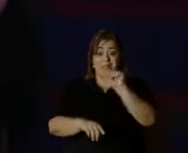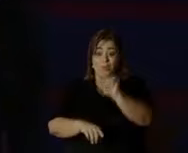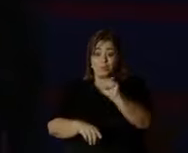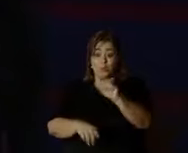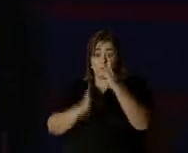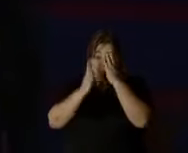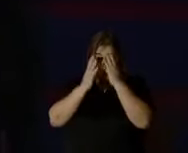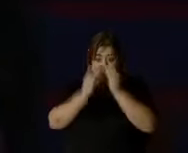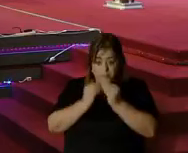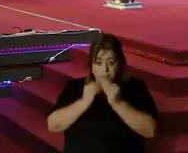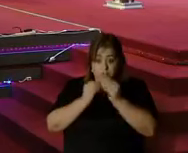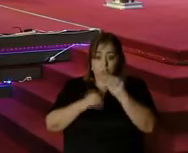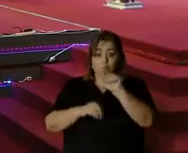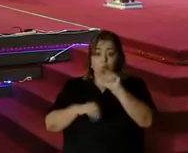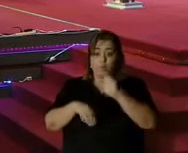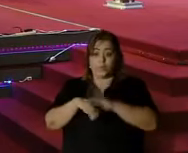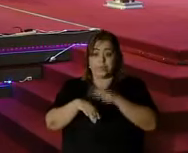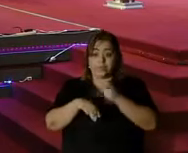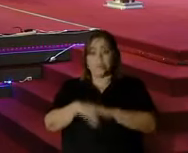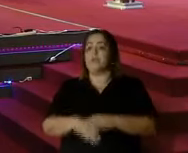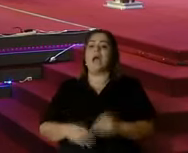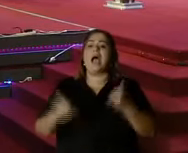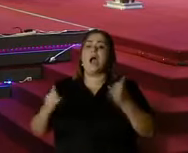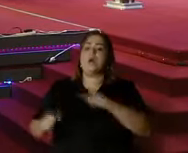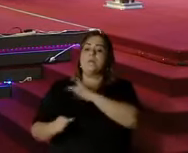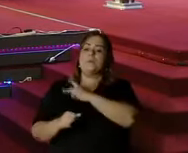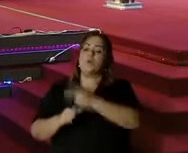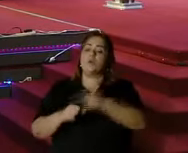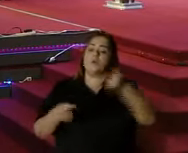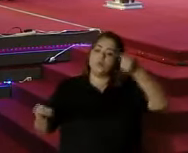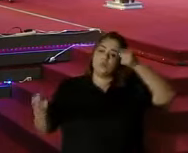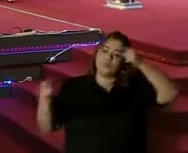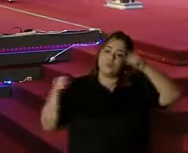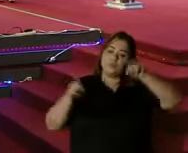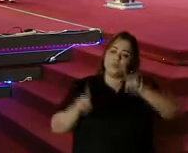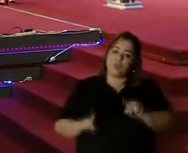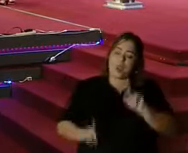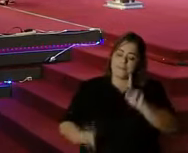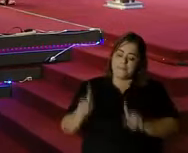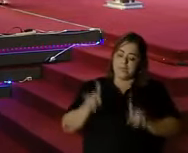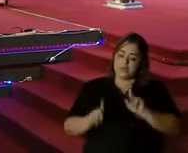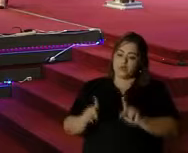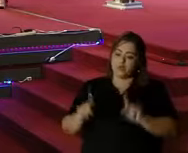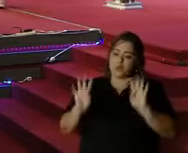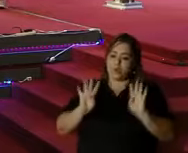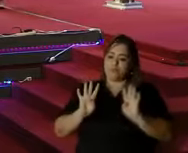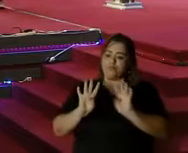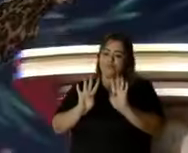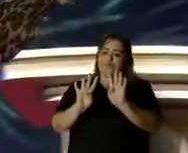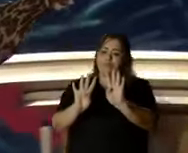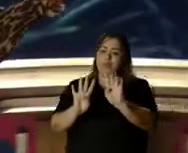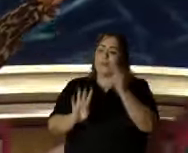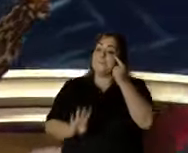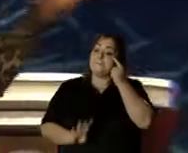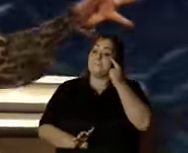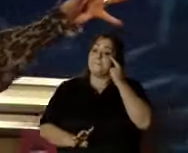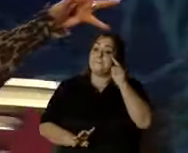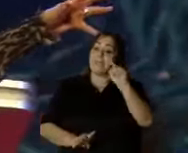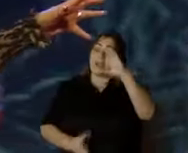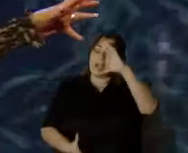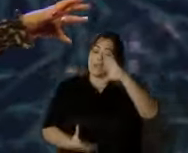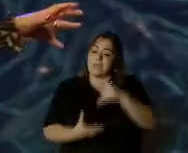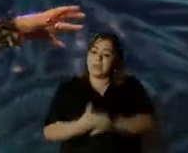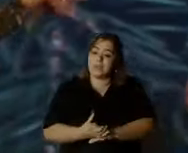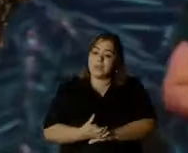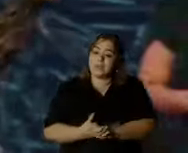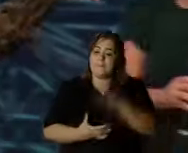Padre, en el nombre de Jesús y el poder del acuerdo. Aquí ha pasado un pueblo que está creyendo. Por un milagro. Por un